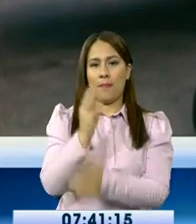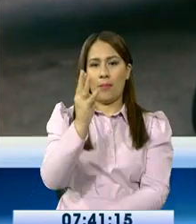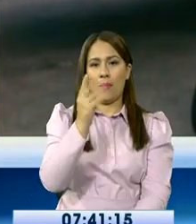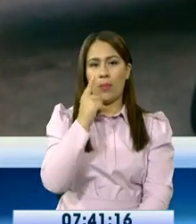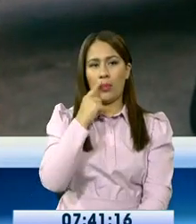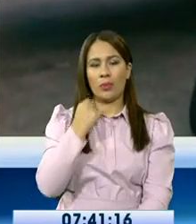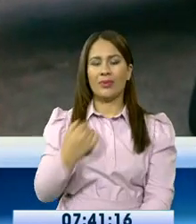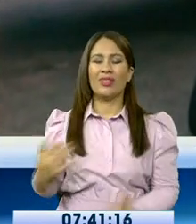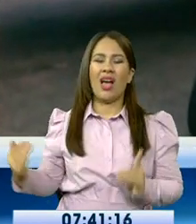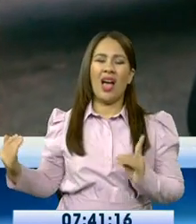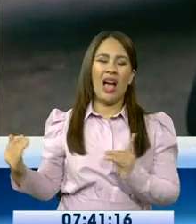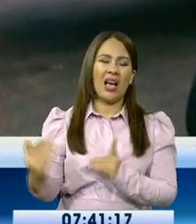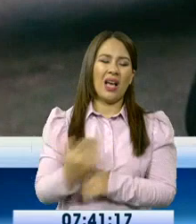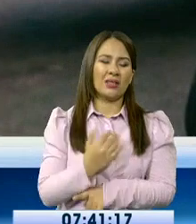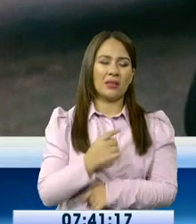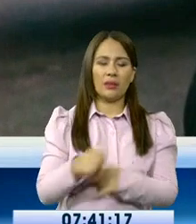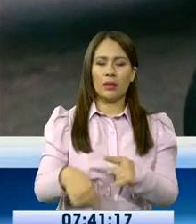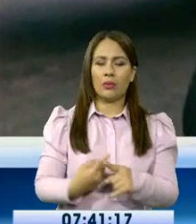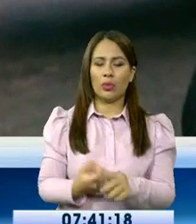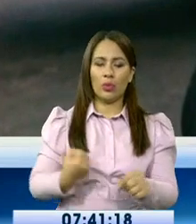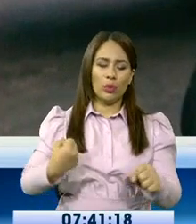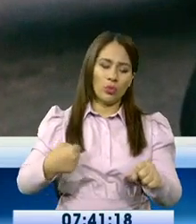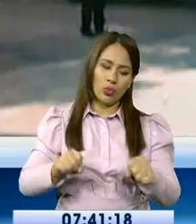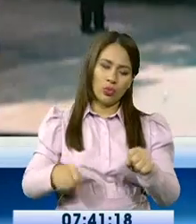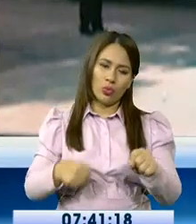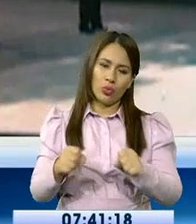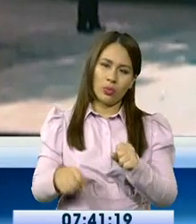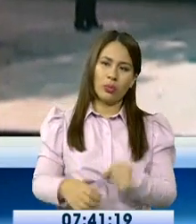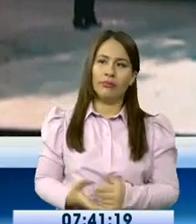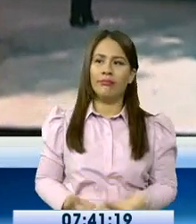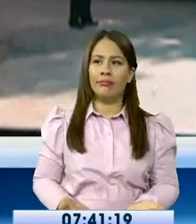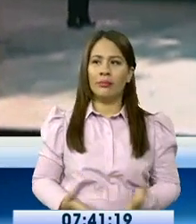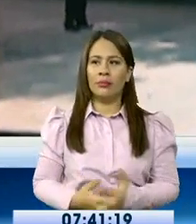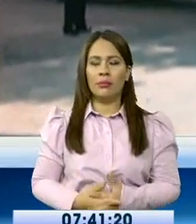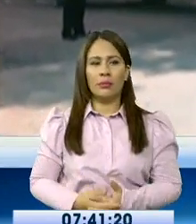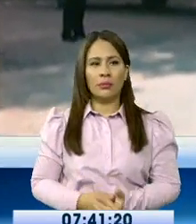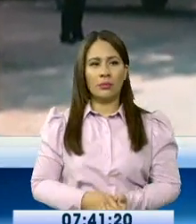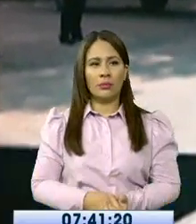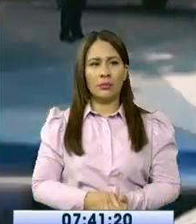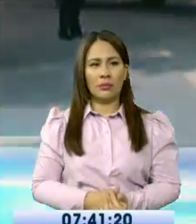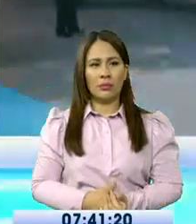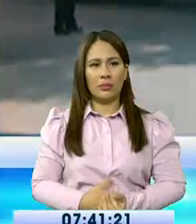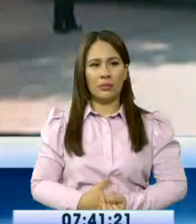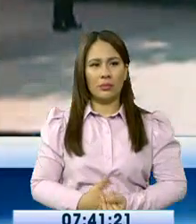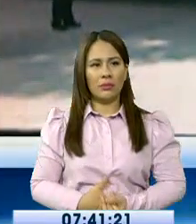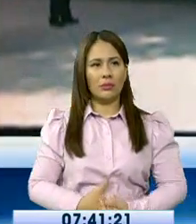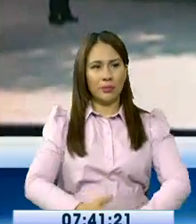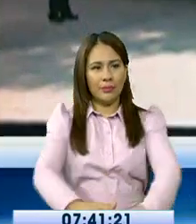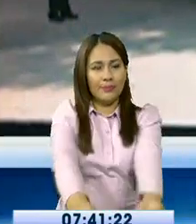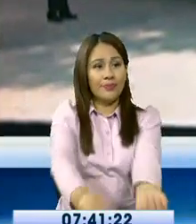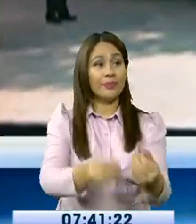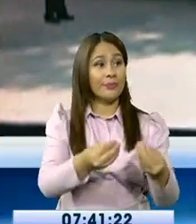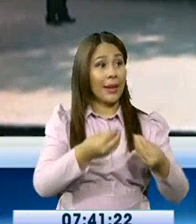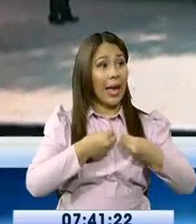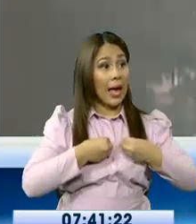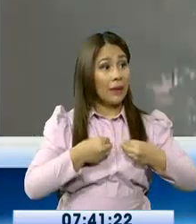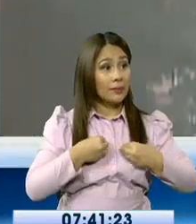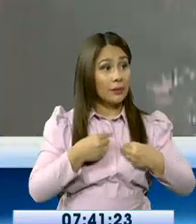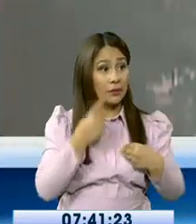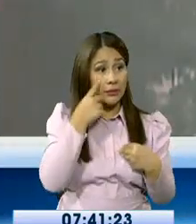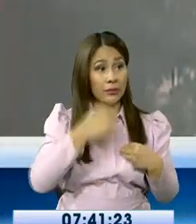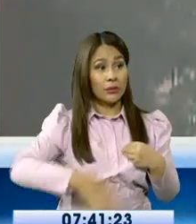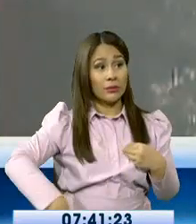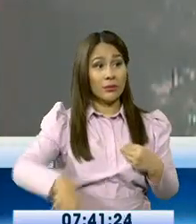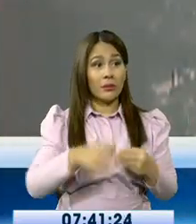un accidente mientras conducía su tricimoto. Cuando llego allá lo veo a él demasiado desangrado, estaba todo desangrado, entonces la